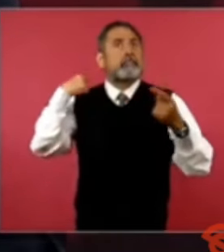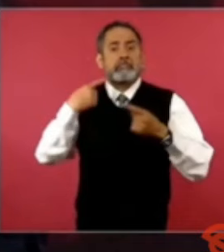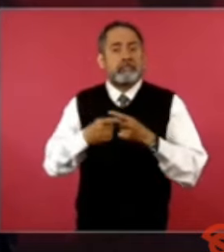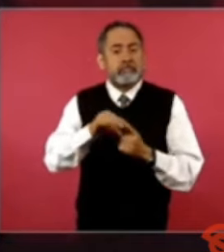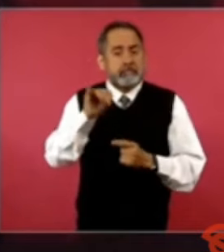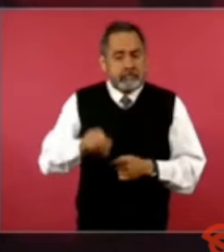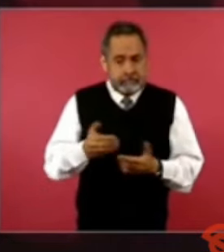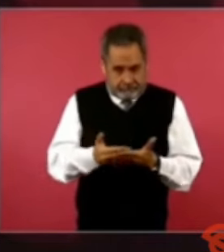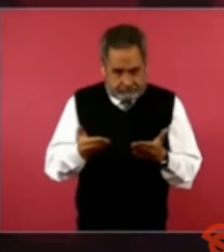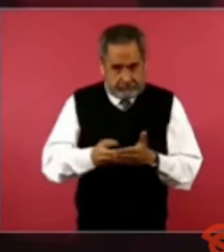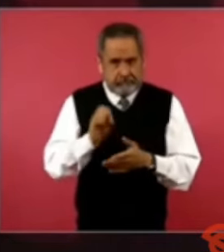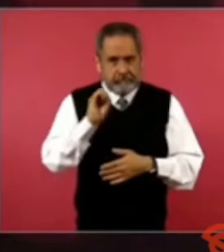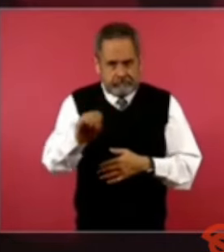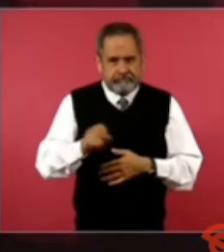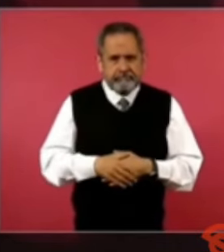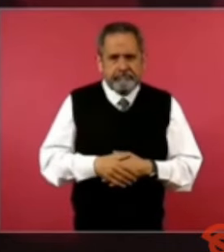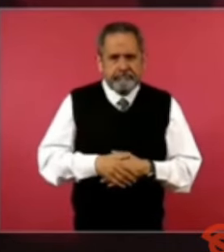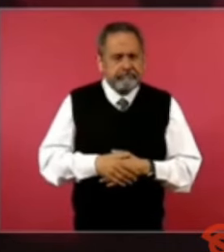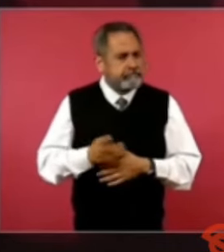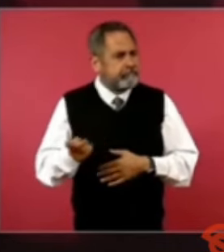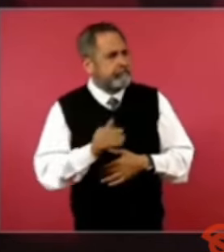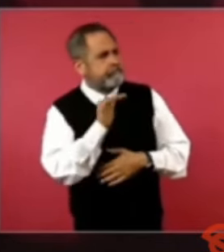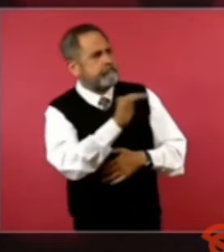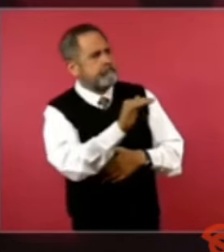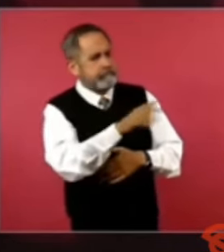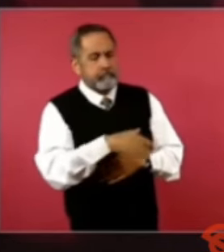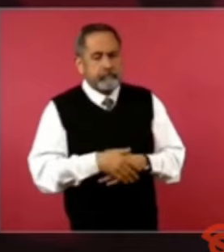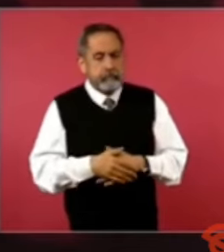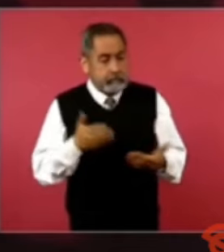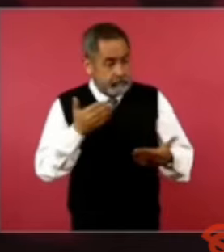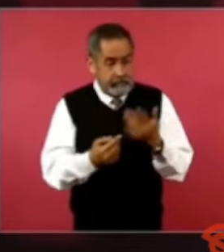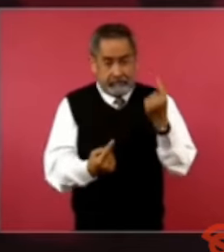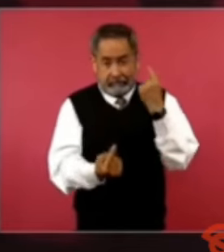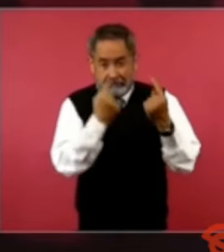historia se cuestiona y hasta se